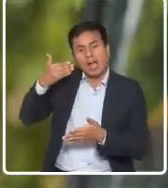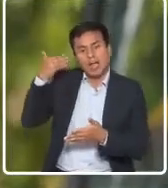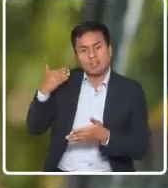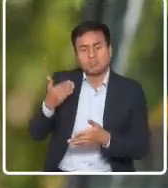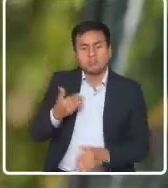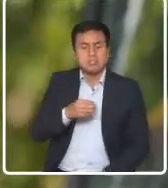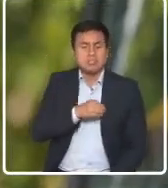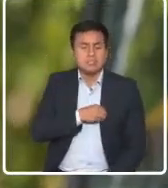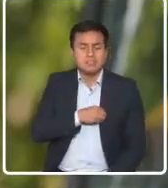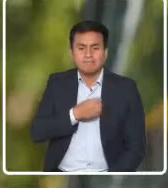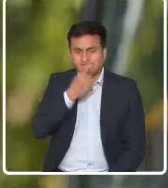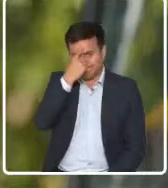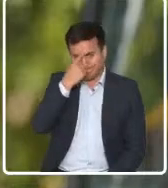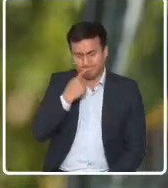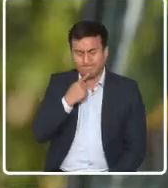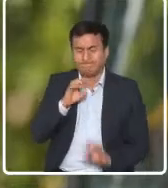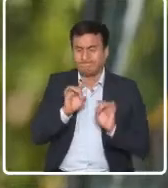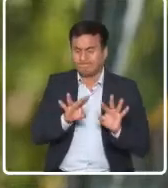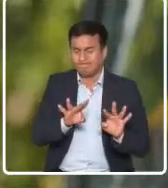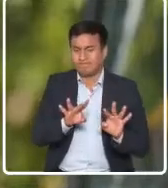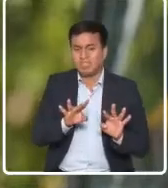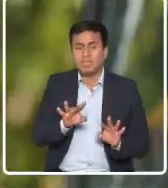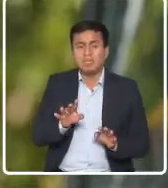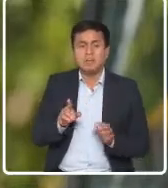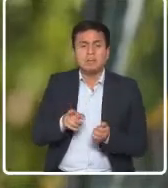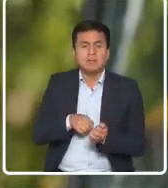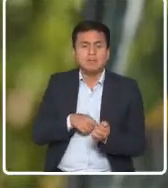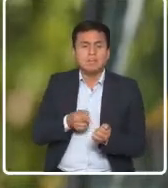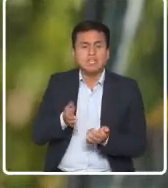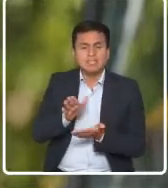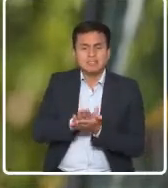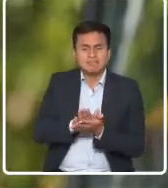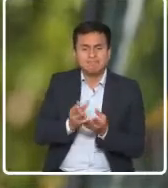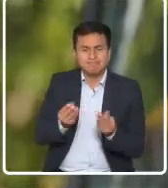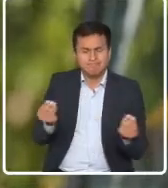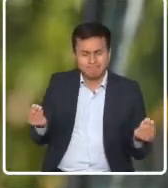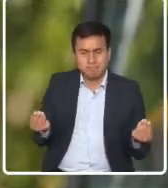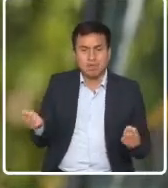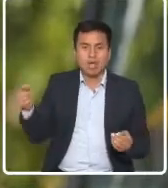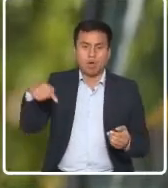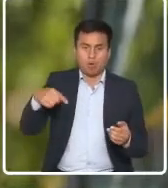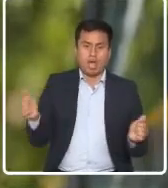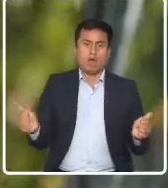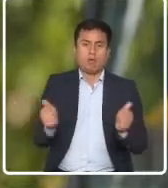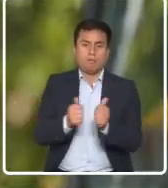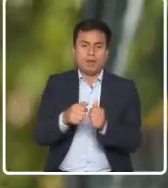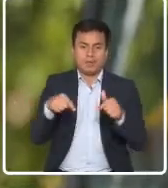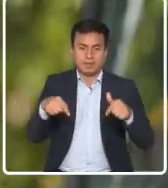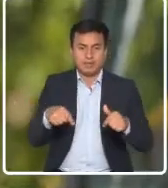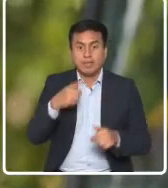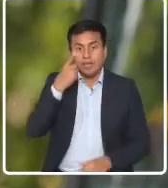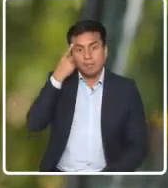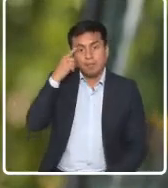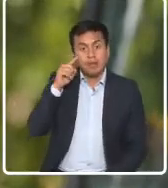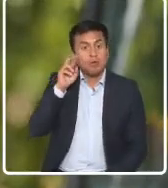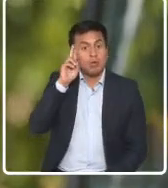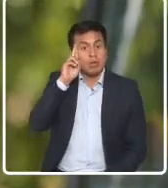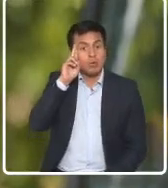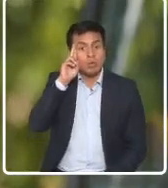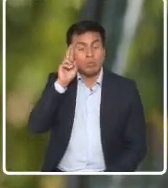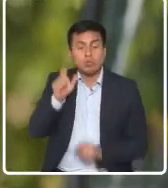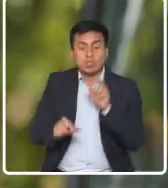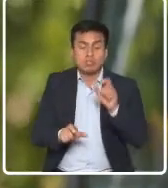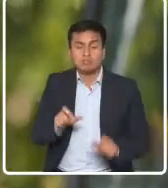de esos tristes hechos que enlutaron a tantas familias que hoy día nos acompañan, pero el recuerdo de